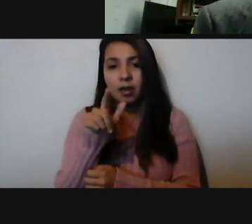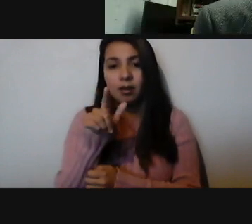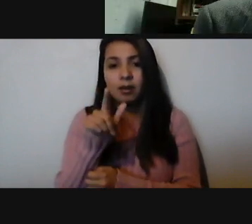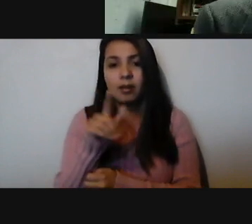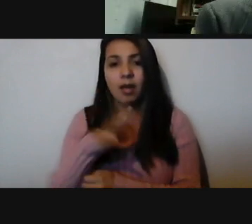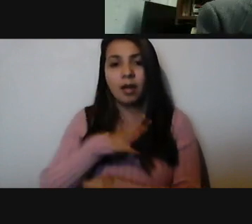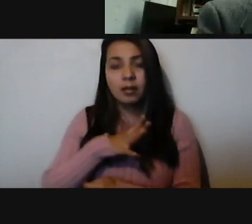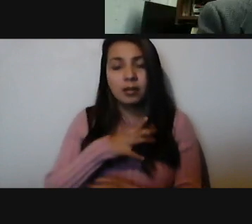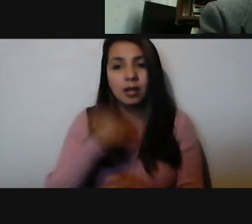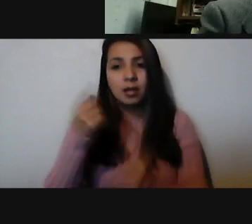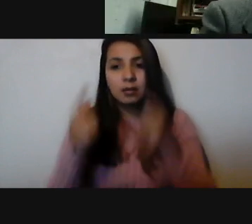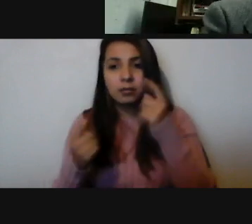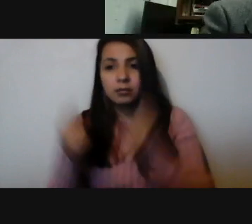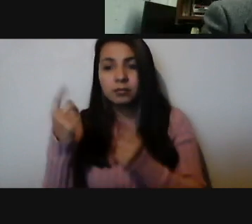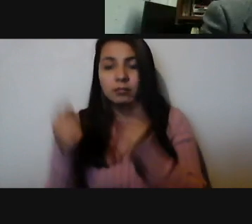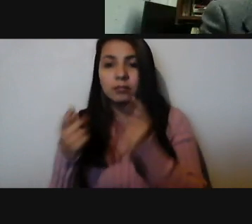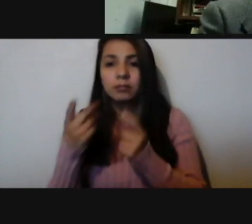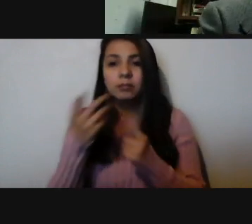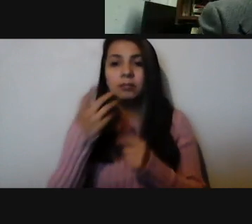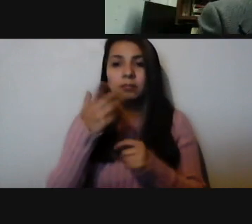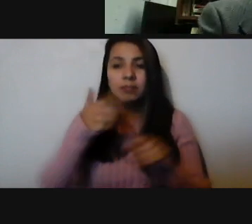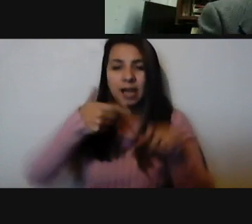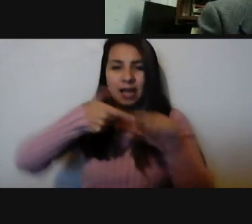ejemplo, aceites minerales,